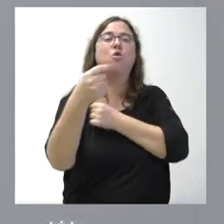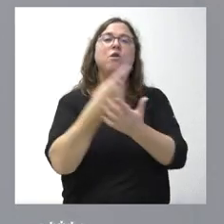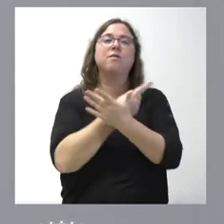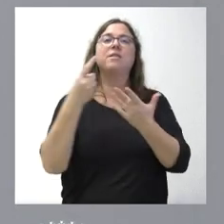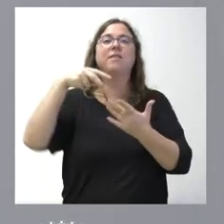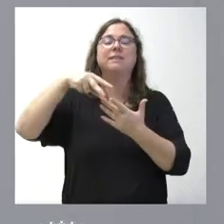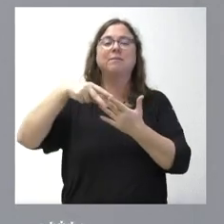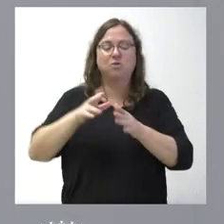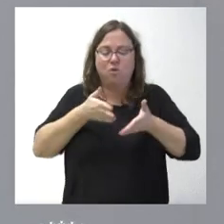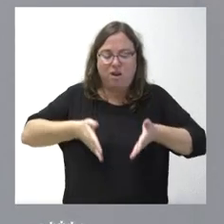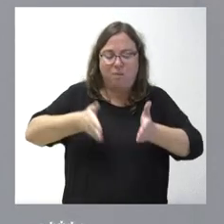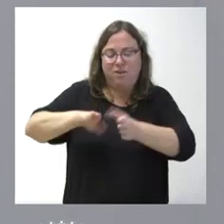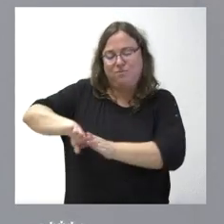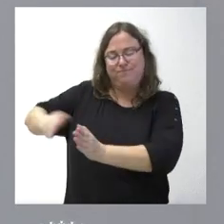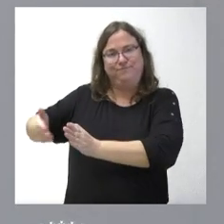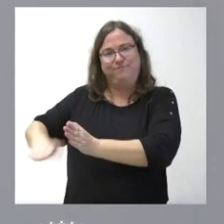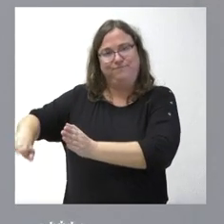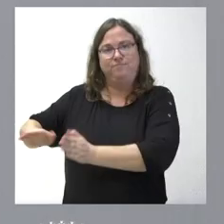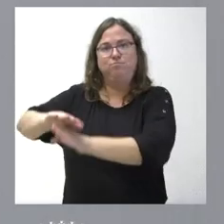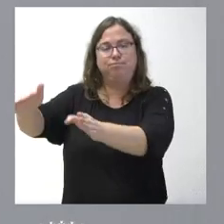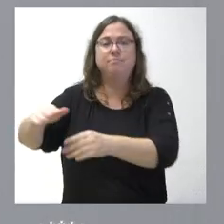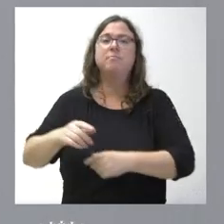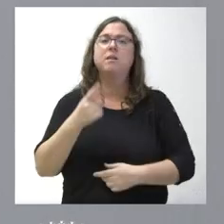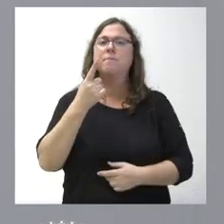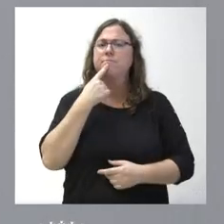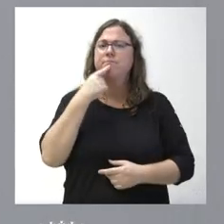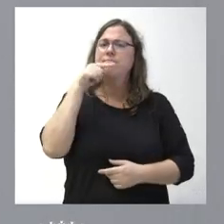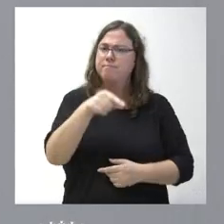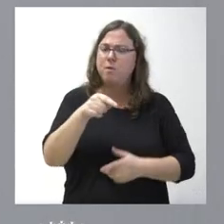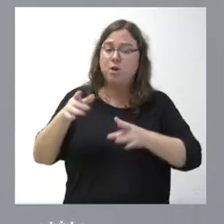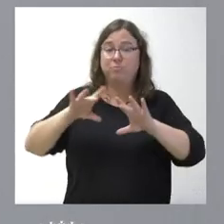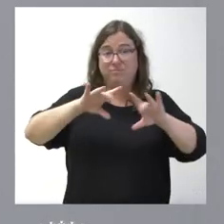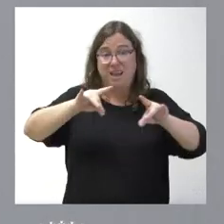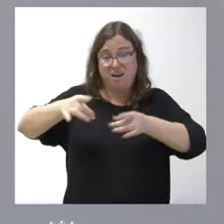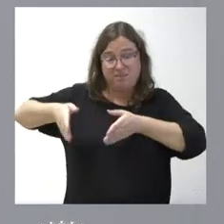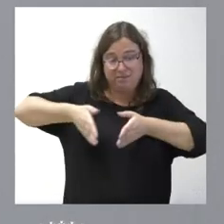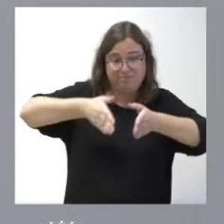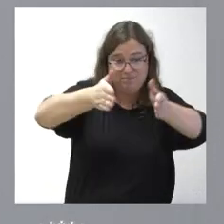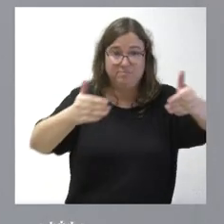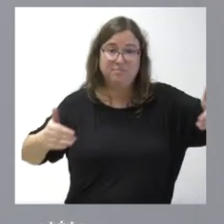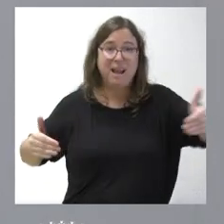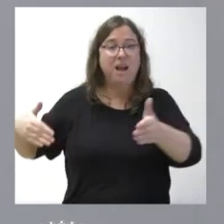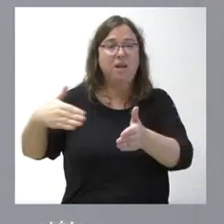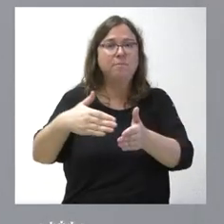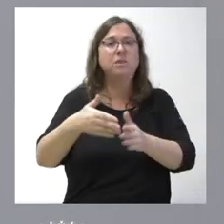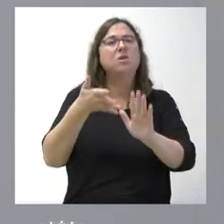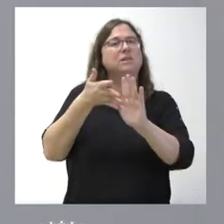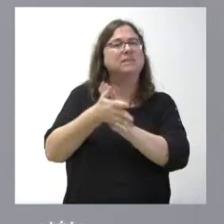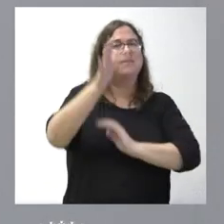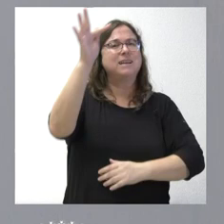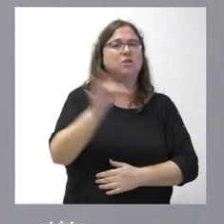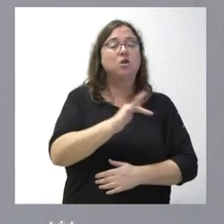de señalización esta concentración que estamos hablando para este municipio supone reorganizar una superficie